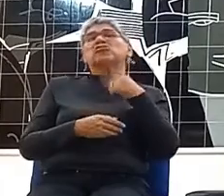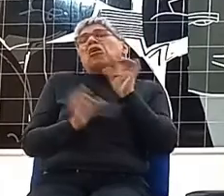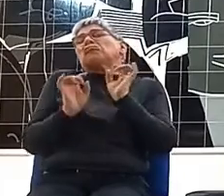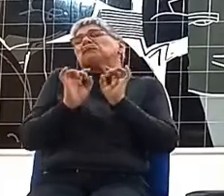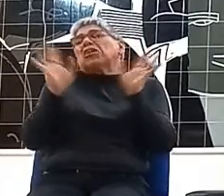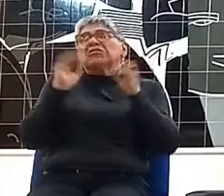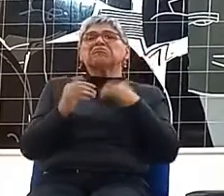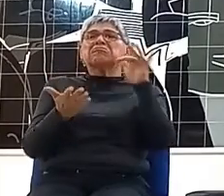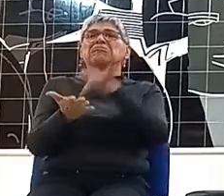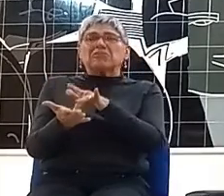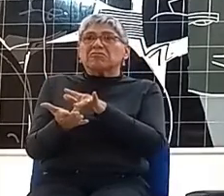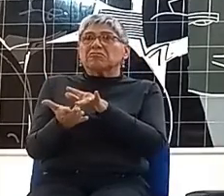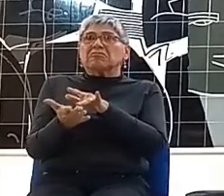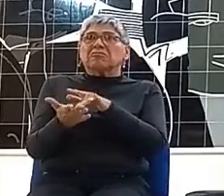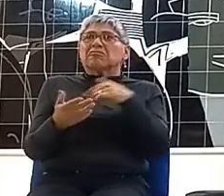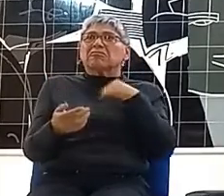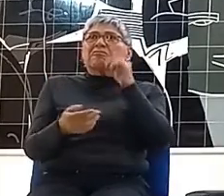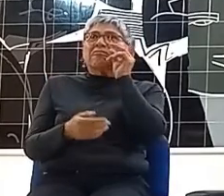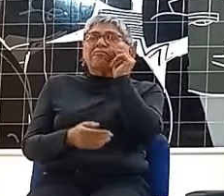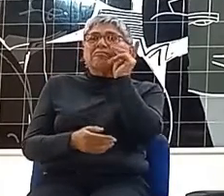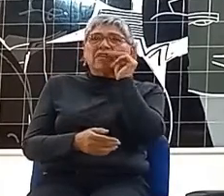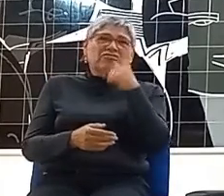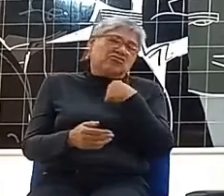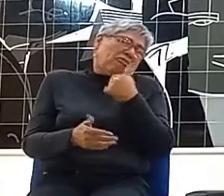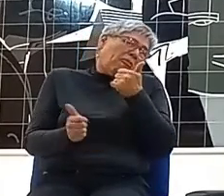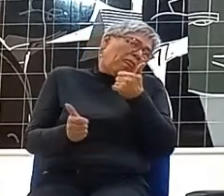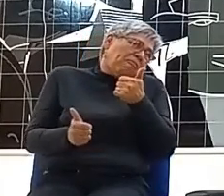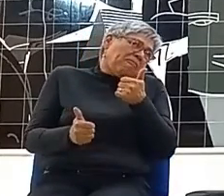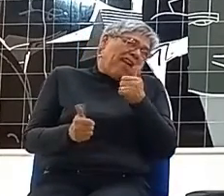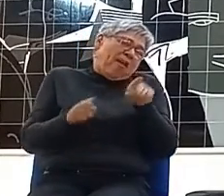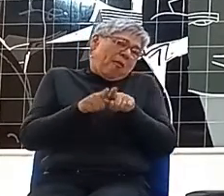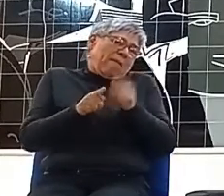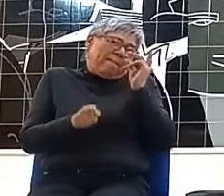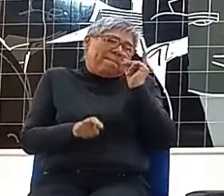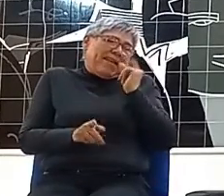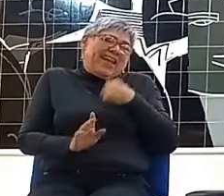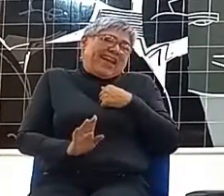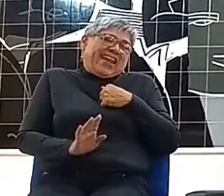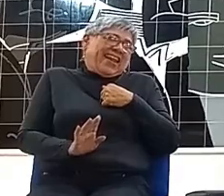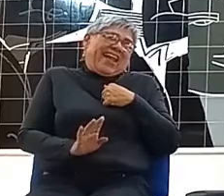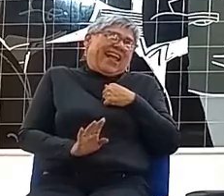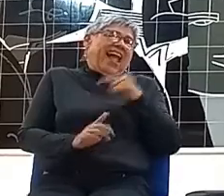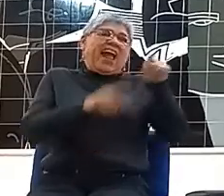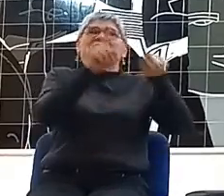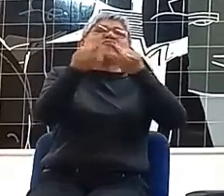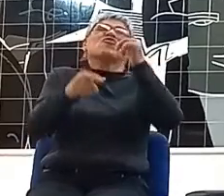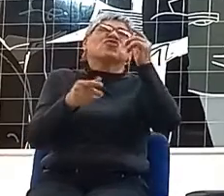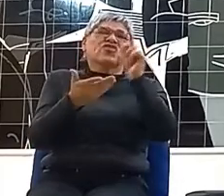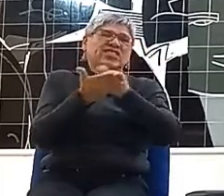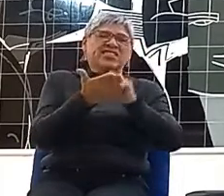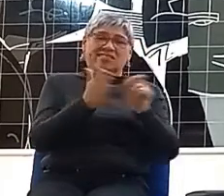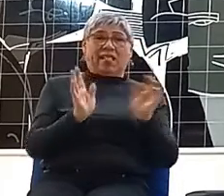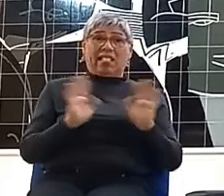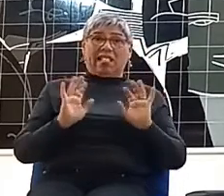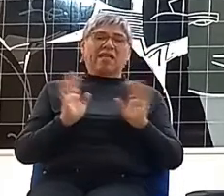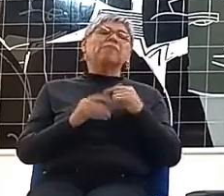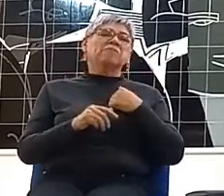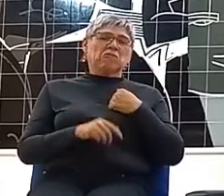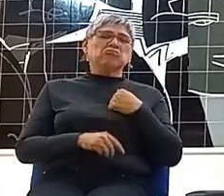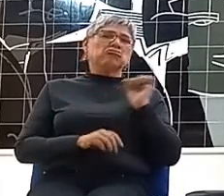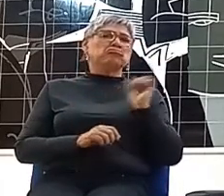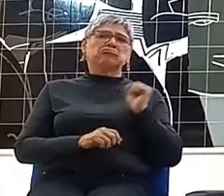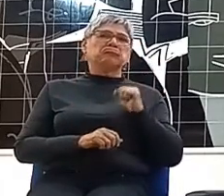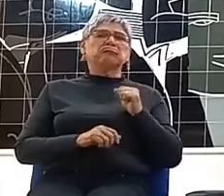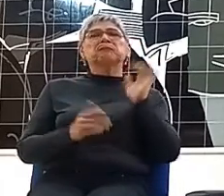buen peregrino voy a centros comerciales. Hay muchos escritores que no frecuentan centros comerciales. Yo acepto que